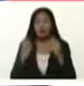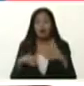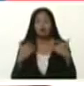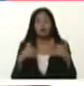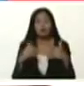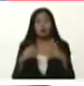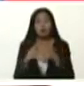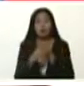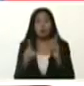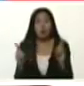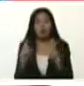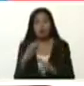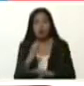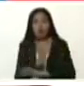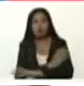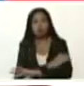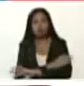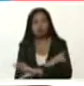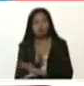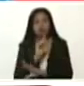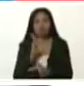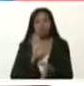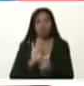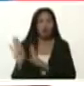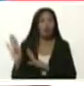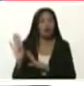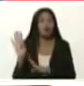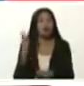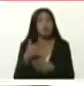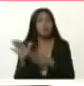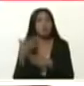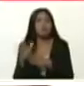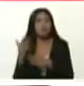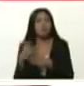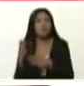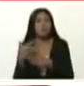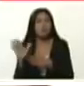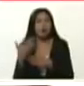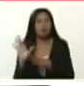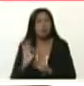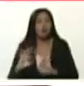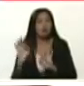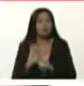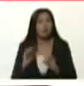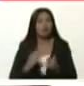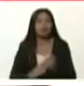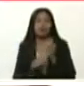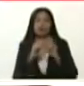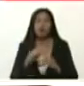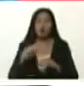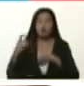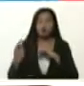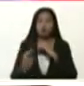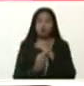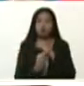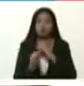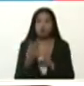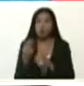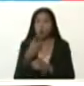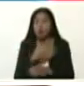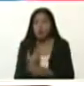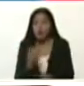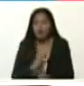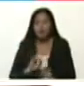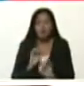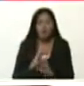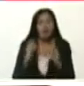quiere la derecha, no lo quiere, ¿no? La derecha proimperialista, extremista esta que dirige hoy el guaidocismo, no quiere Acción